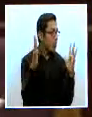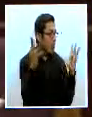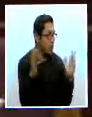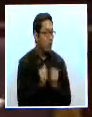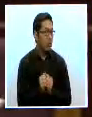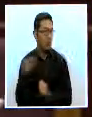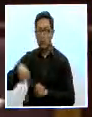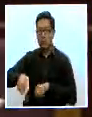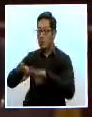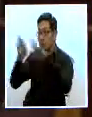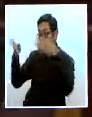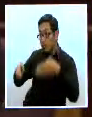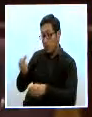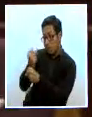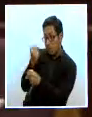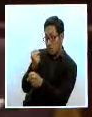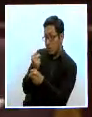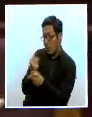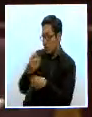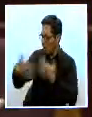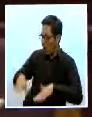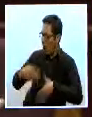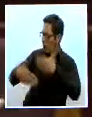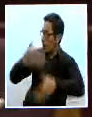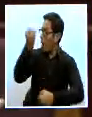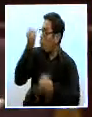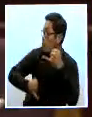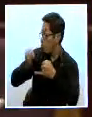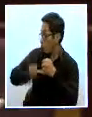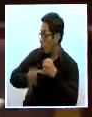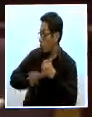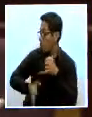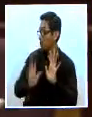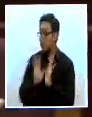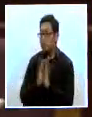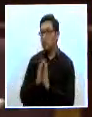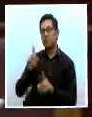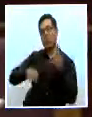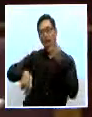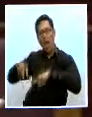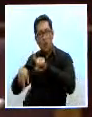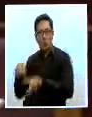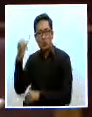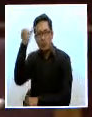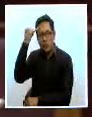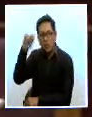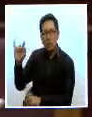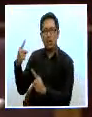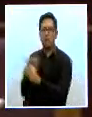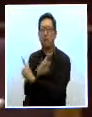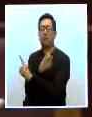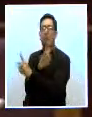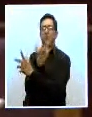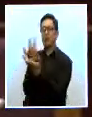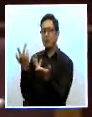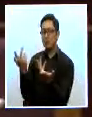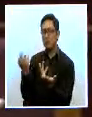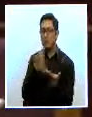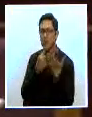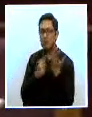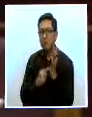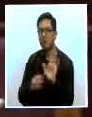trabajo que el servicio ejecutivo se integró al último sí hay algunas versiones que se contradicen este al tema